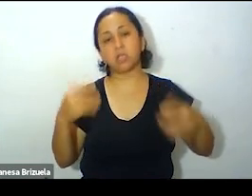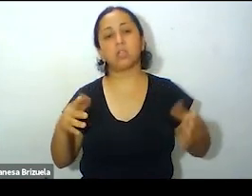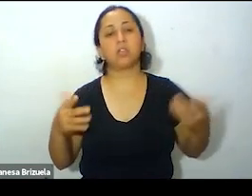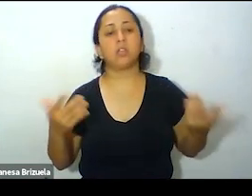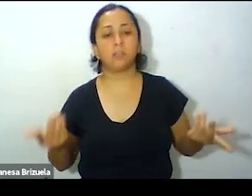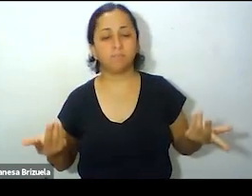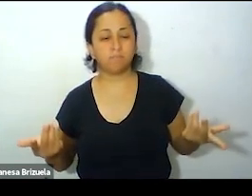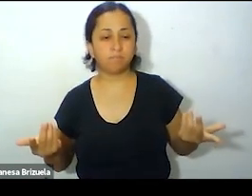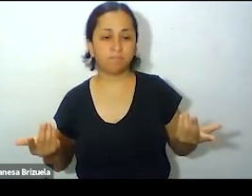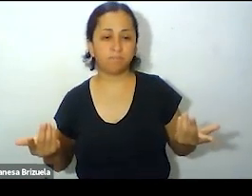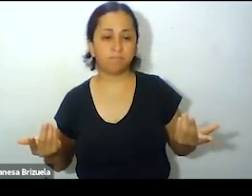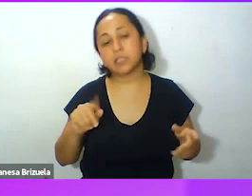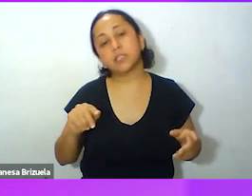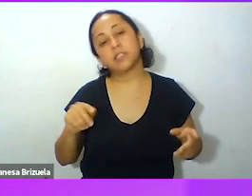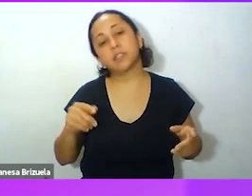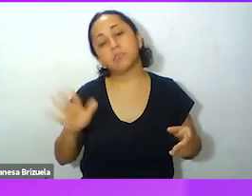ser con